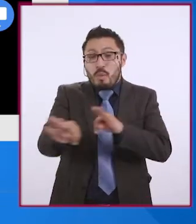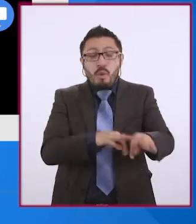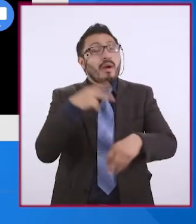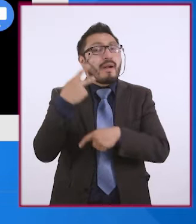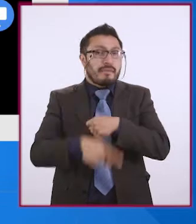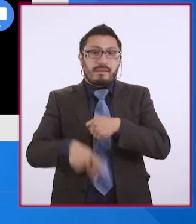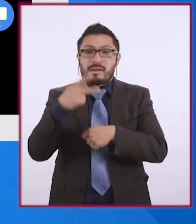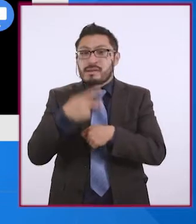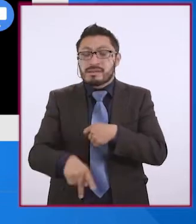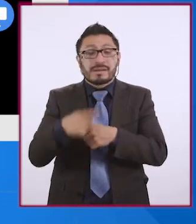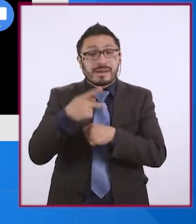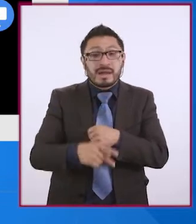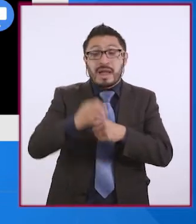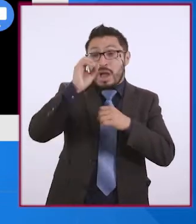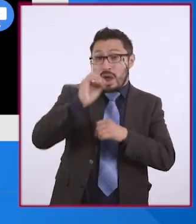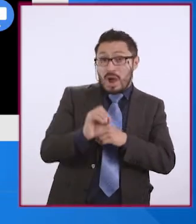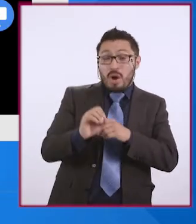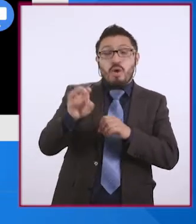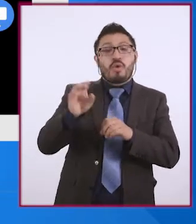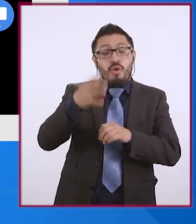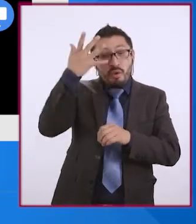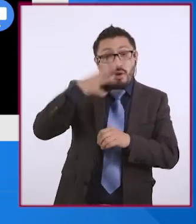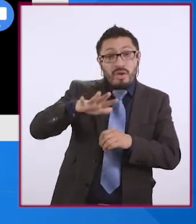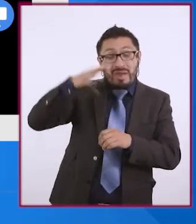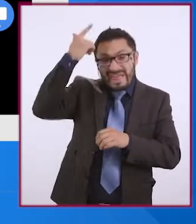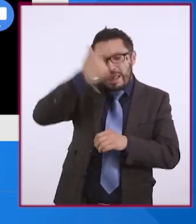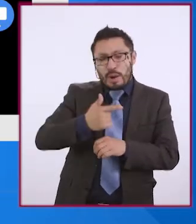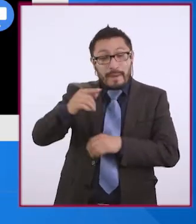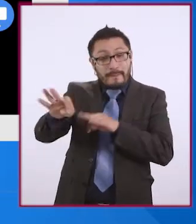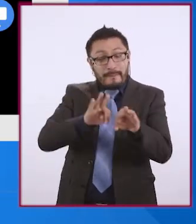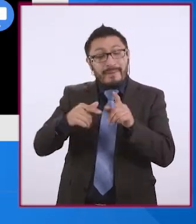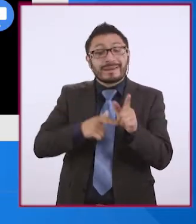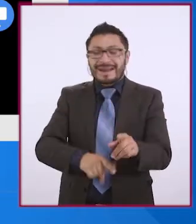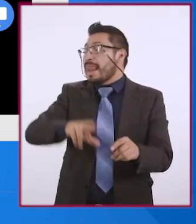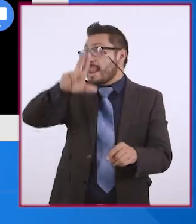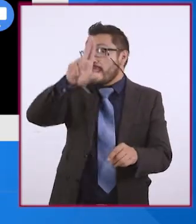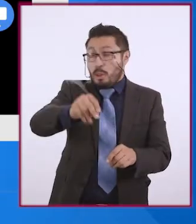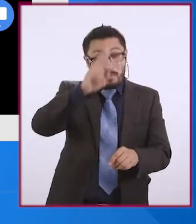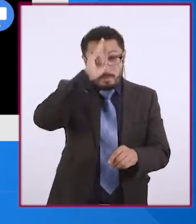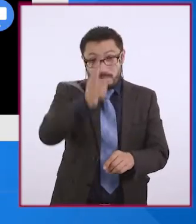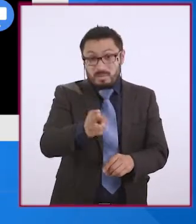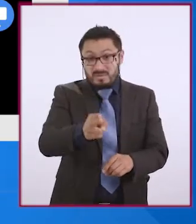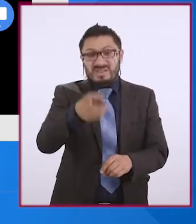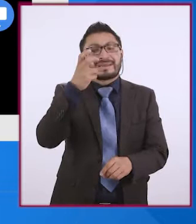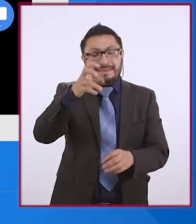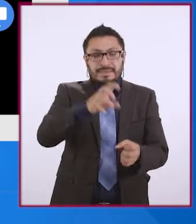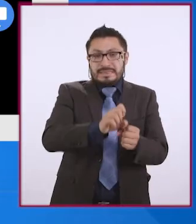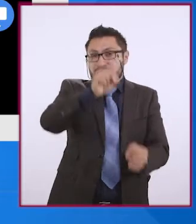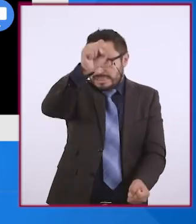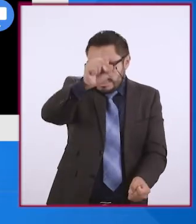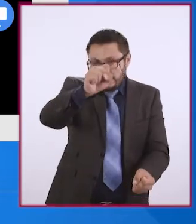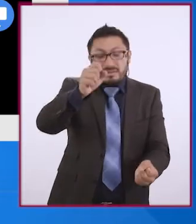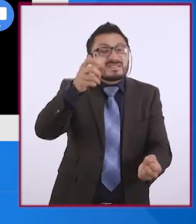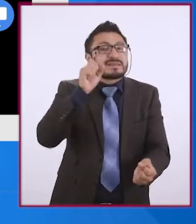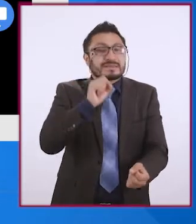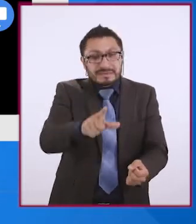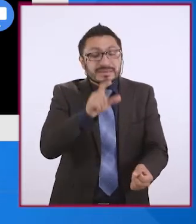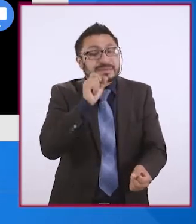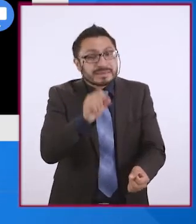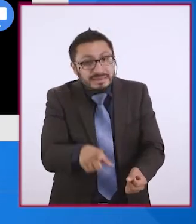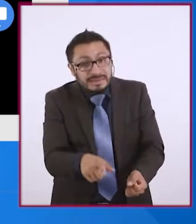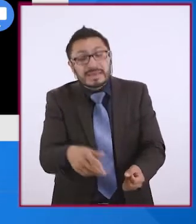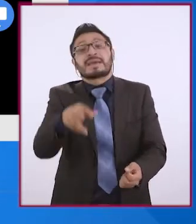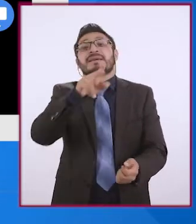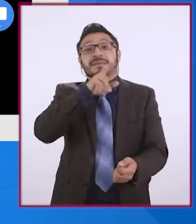peligrosos o para trabajar después de las 10 de la noche. De manera que la Constitución también se ha dirigido